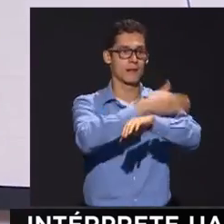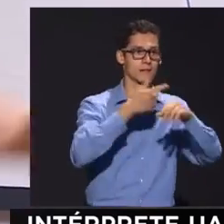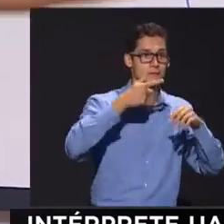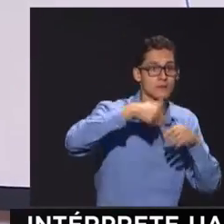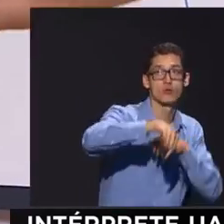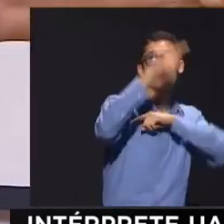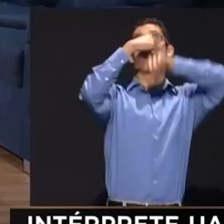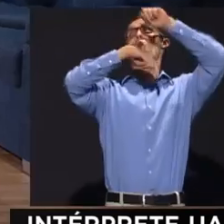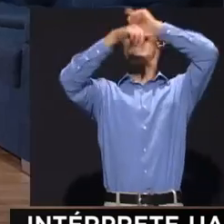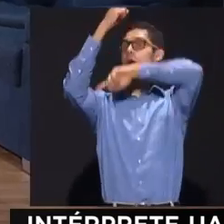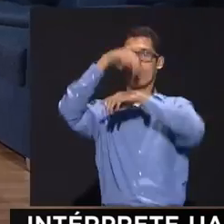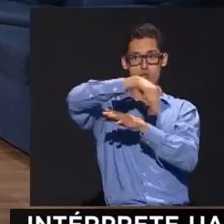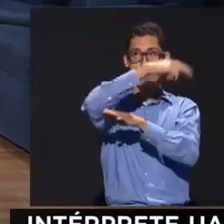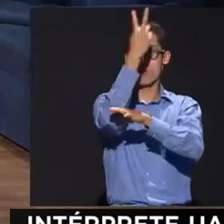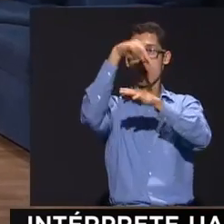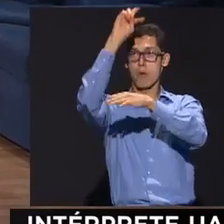aire